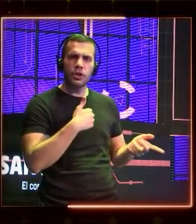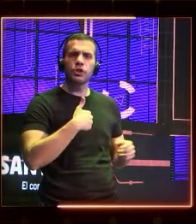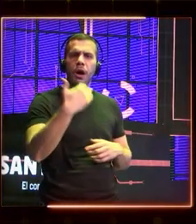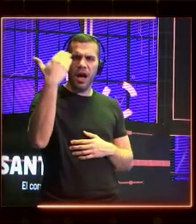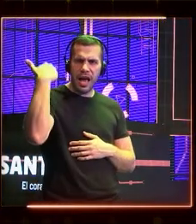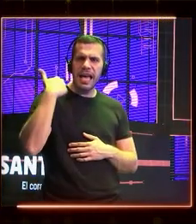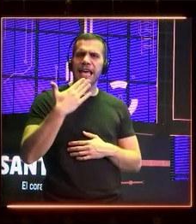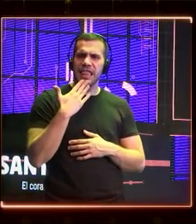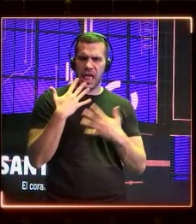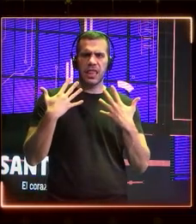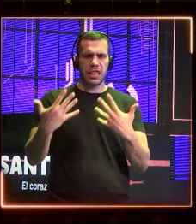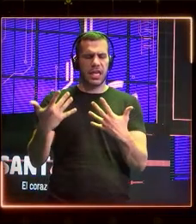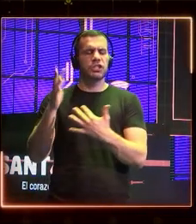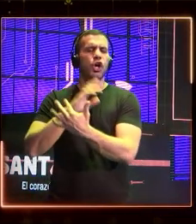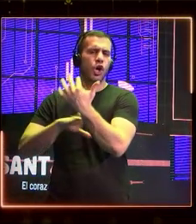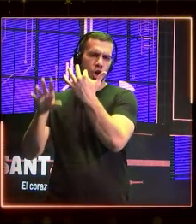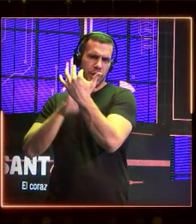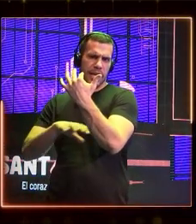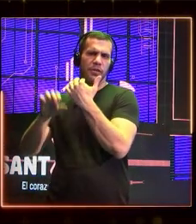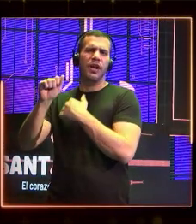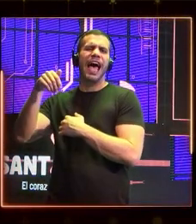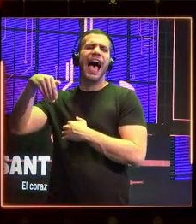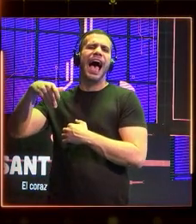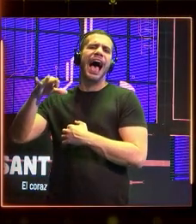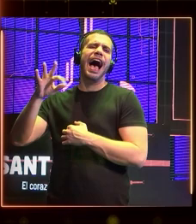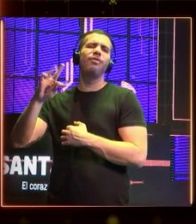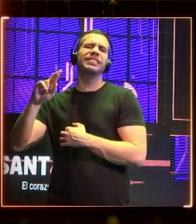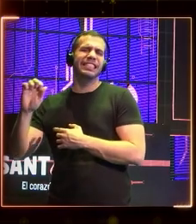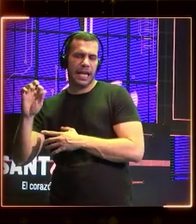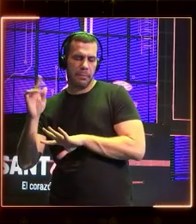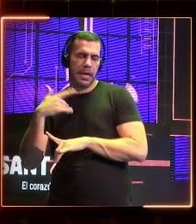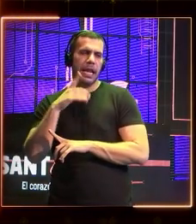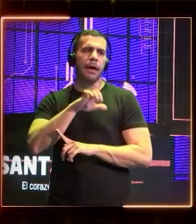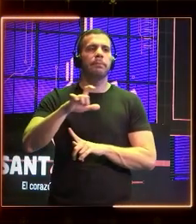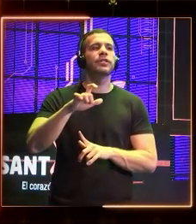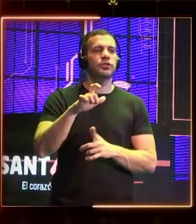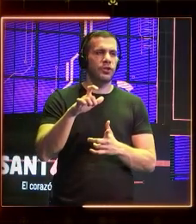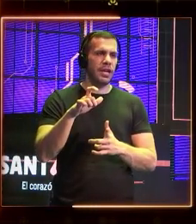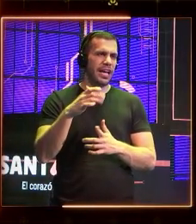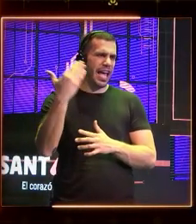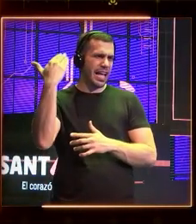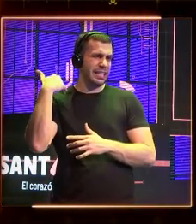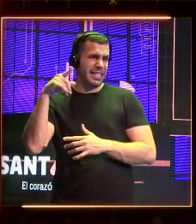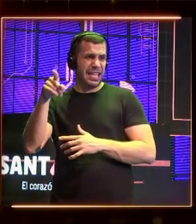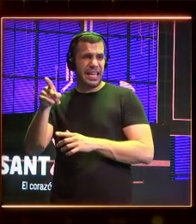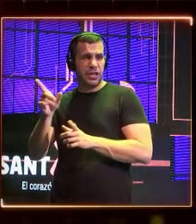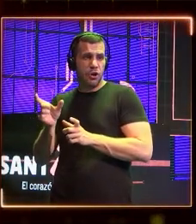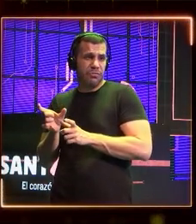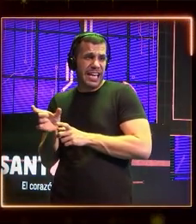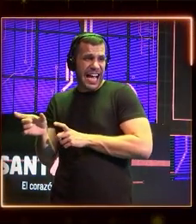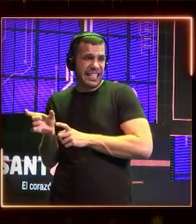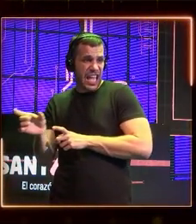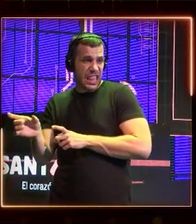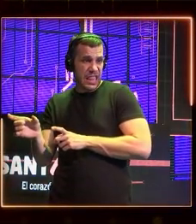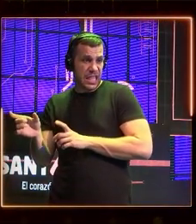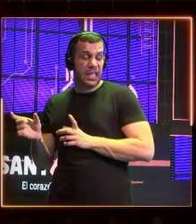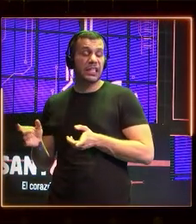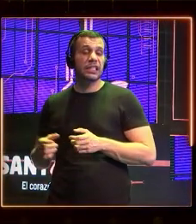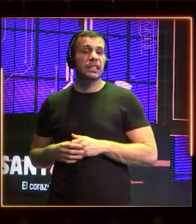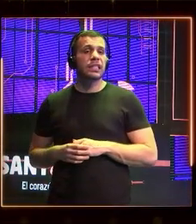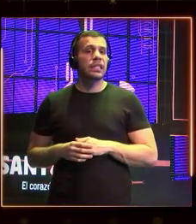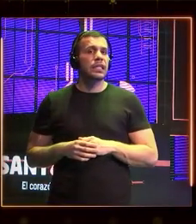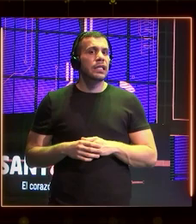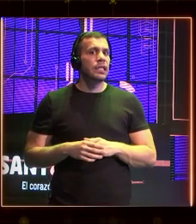desde los 10 años yo tenía un ordenador un amstrad para los que ya tenéis cierta edad que ten iban con cets os acordáis de repente vemos